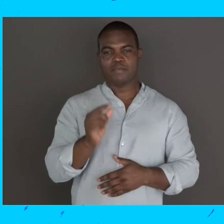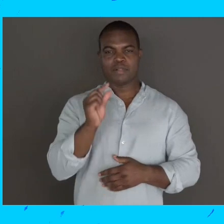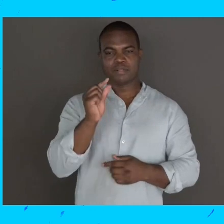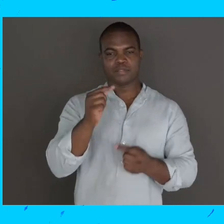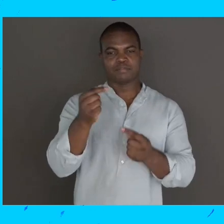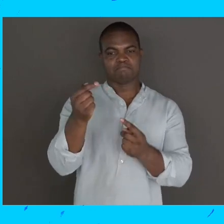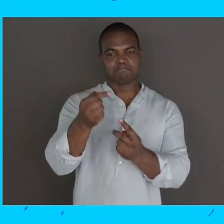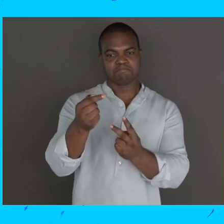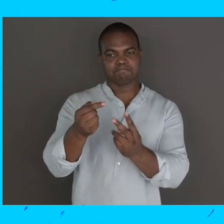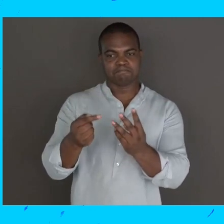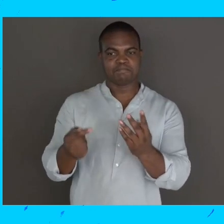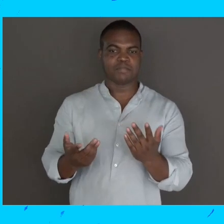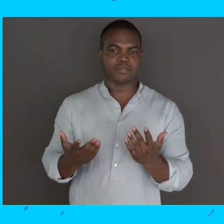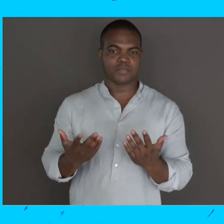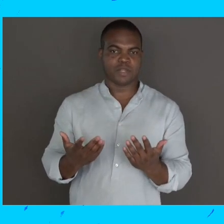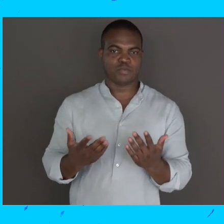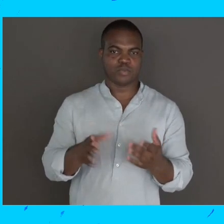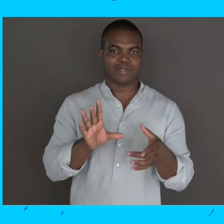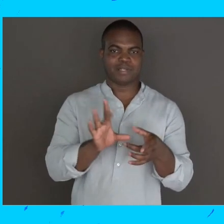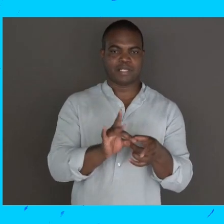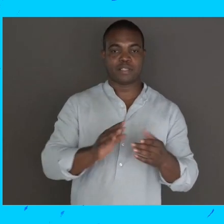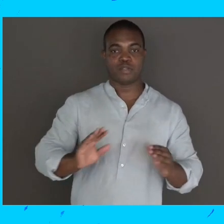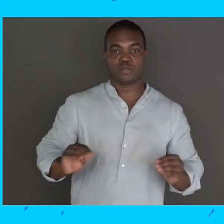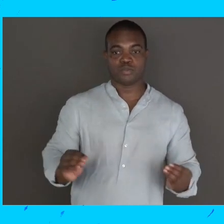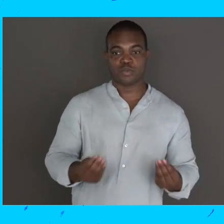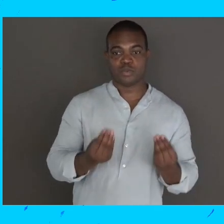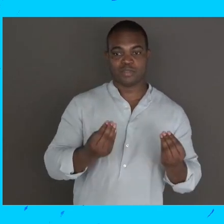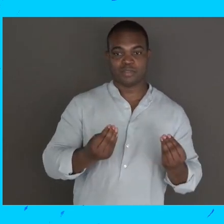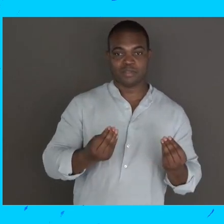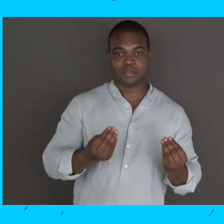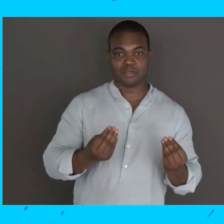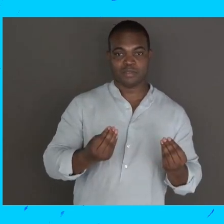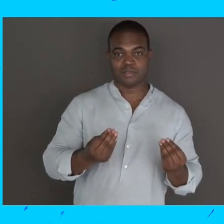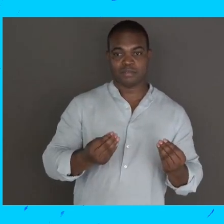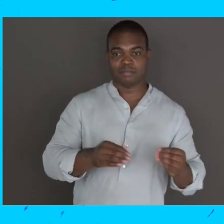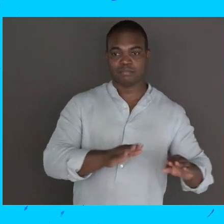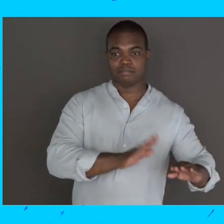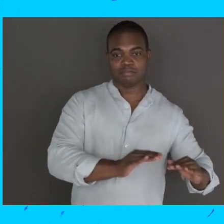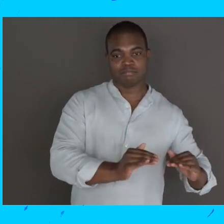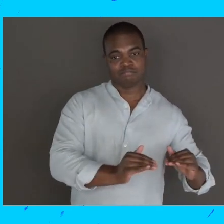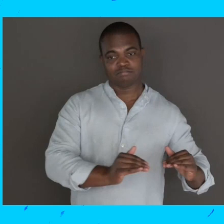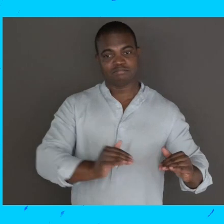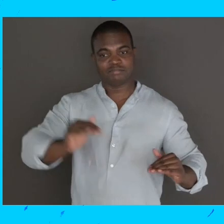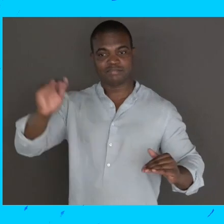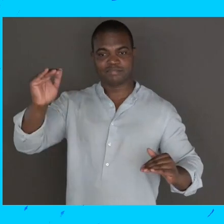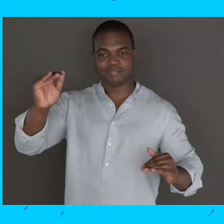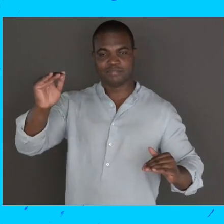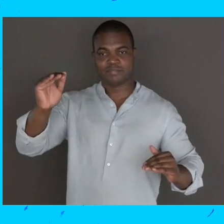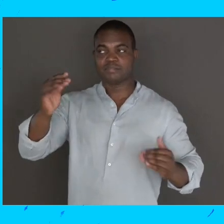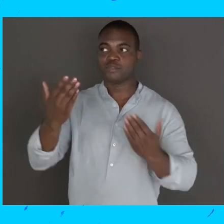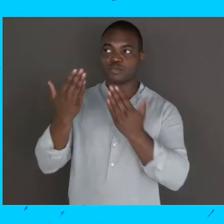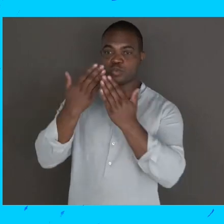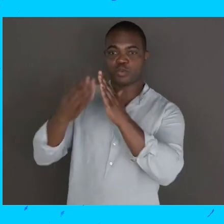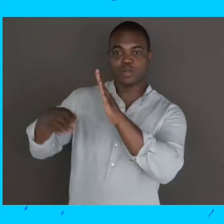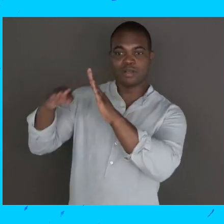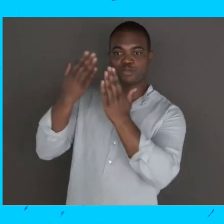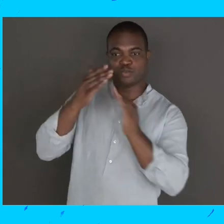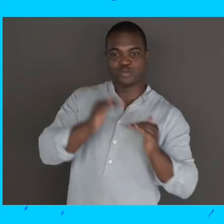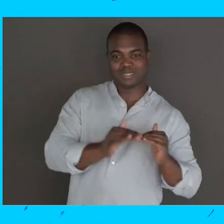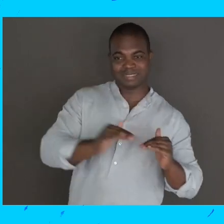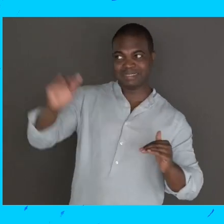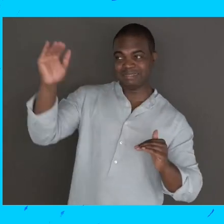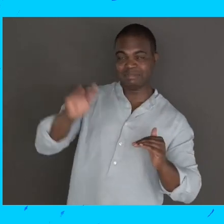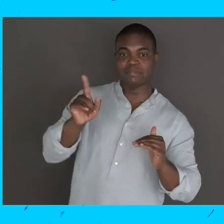tenemos violencia con base en género. Y estos son algunos de los problemas que tenemos. El Departamento de Educación